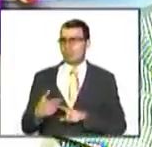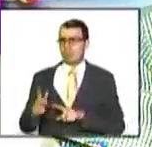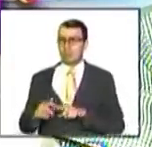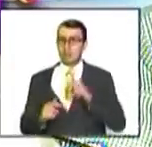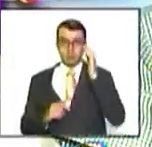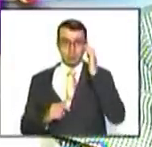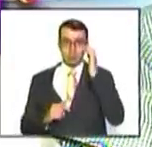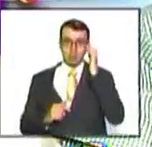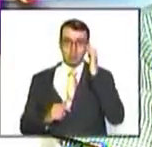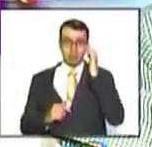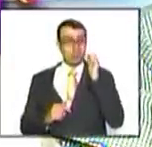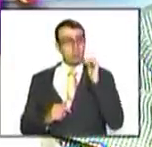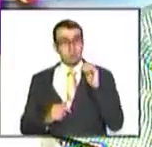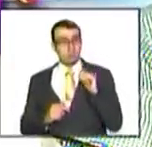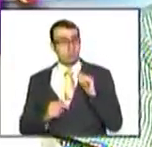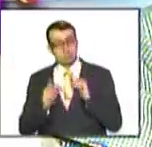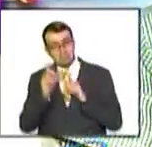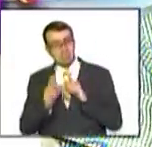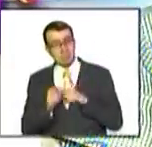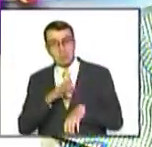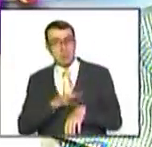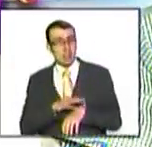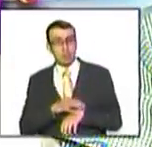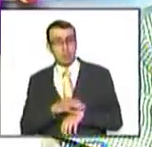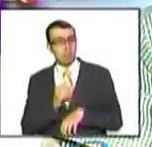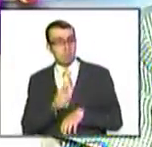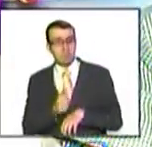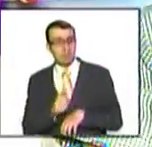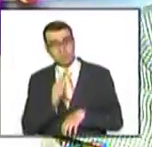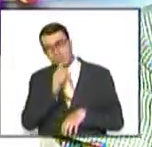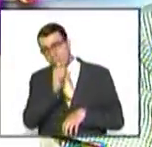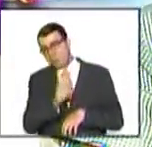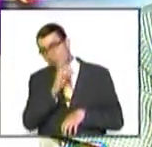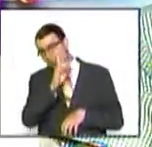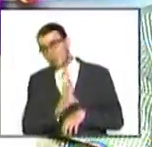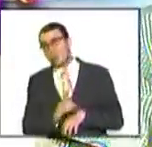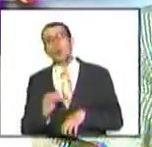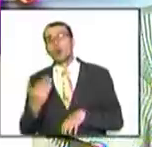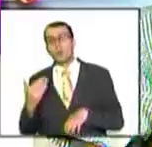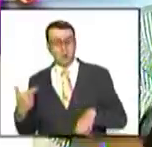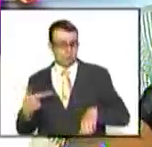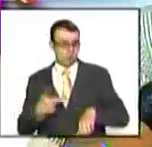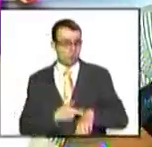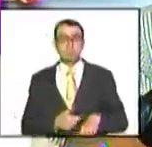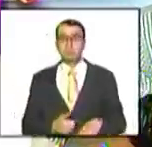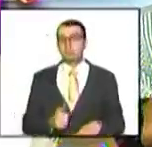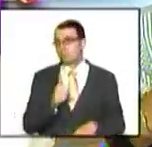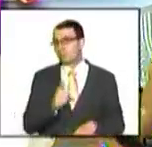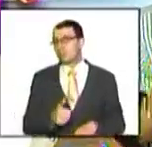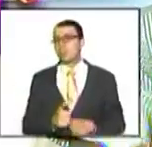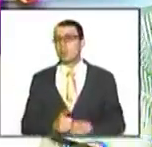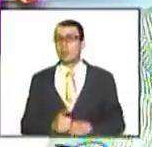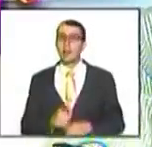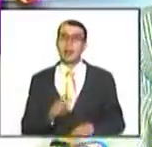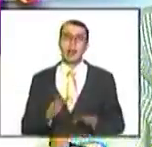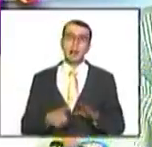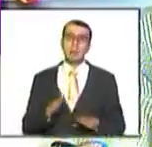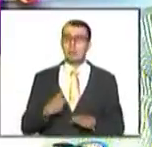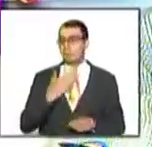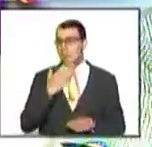escoja y el médico que la quiera utilizar. Es muy bueno a veces eliminar un poquito de